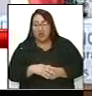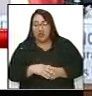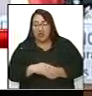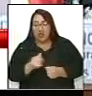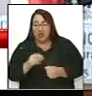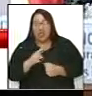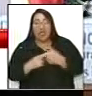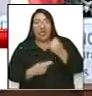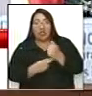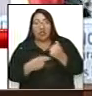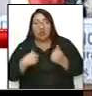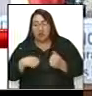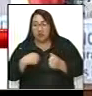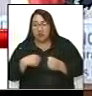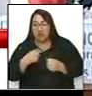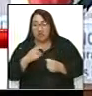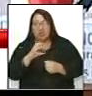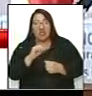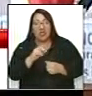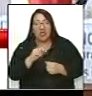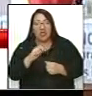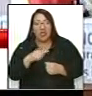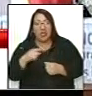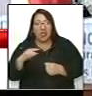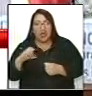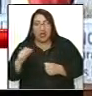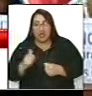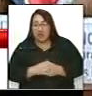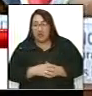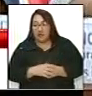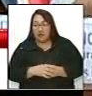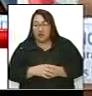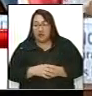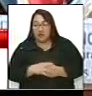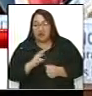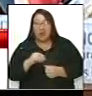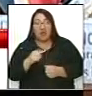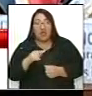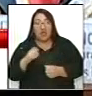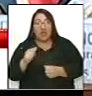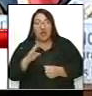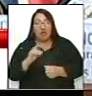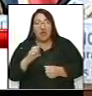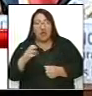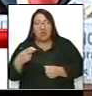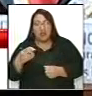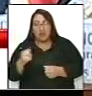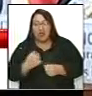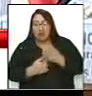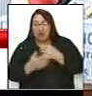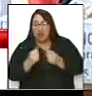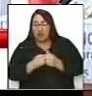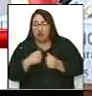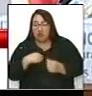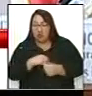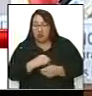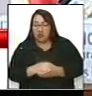regidora de la Municipalidad Distrital de Cieneguilla también; Mariela Bianchi, que estuvo esta mañana con nosotros,